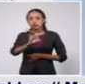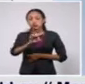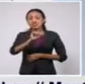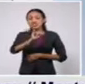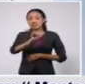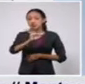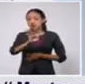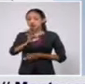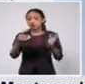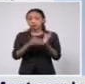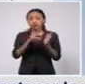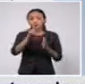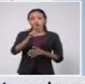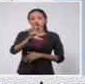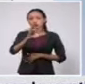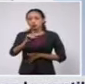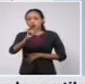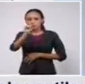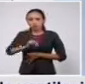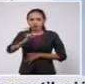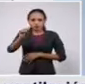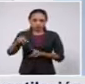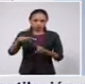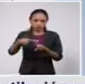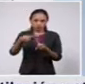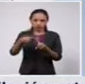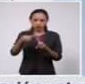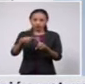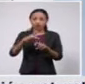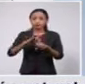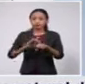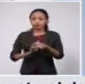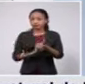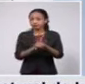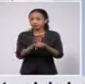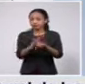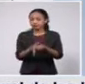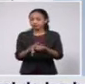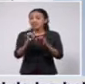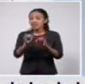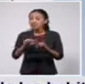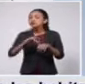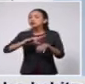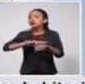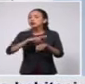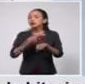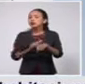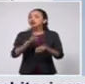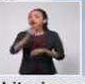68.250 personas con COVID-19. Eso representa el